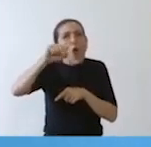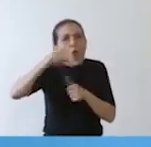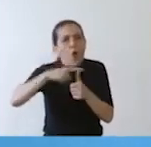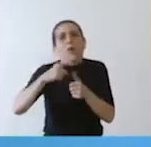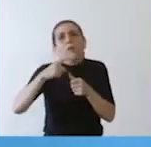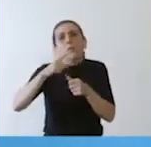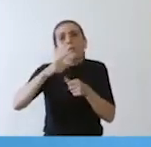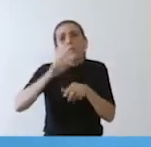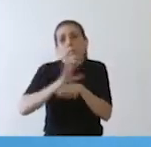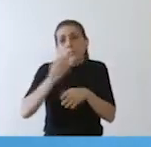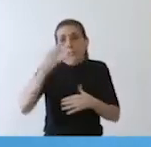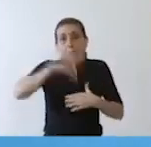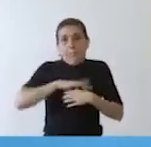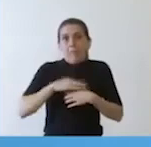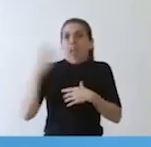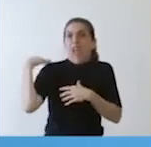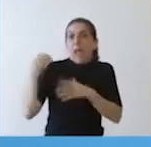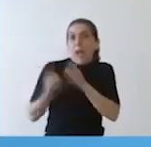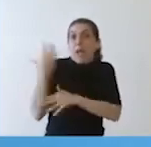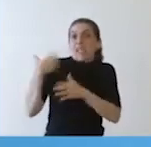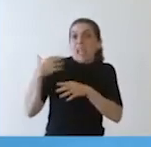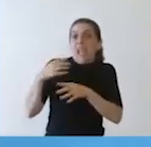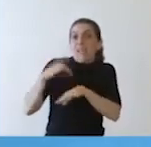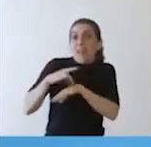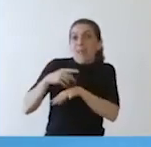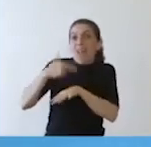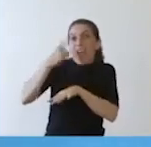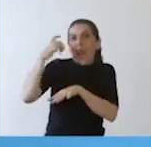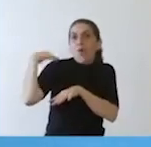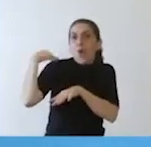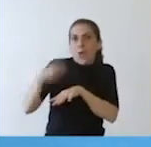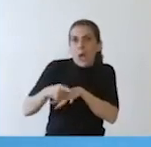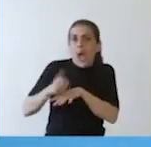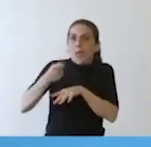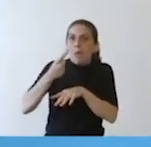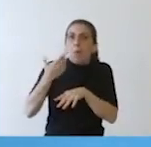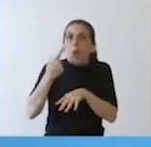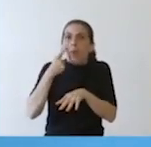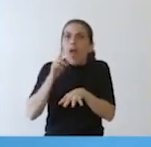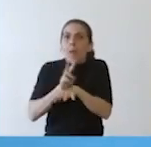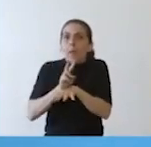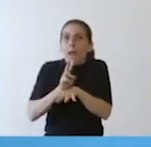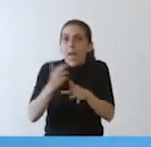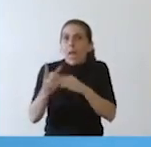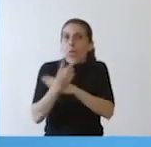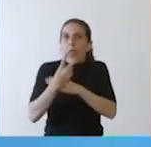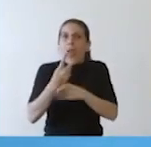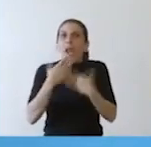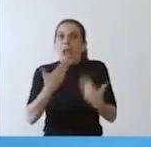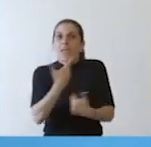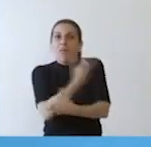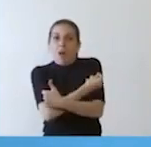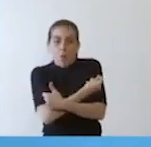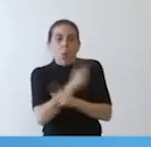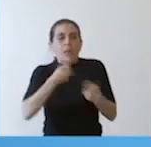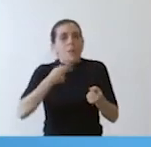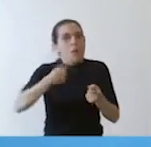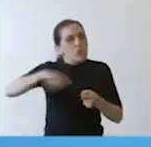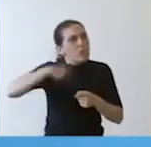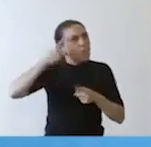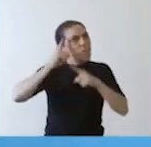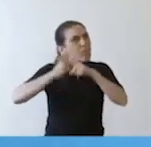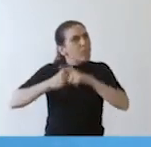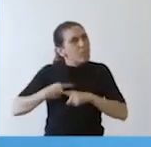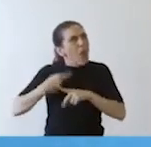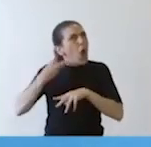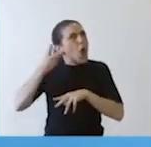dos, la influenza y el neumococo, son prevenibles a través de la vacuna. Estamos previendo una compra extra,